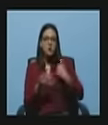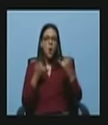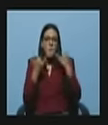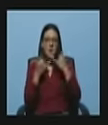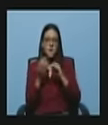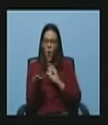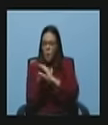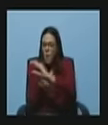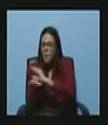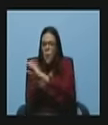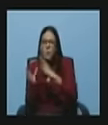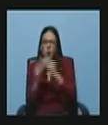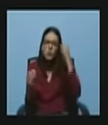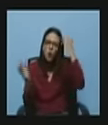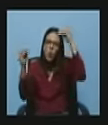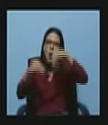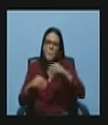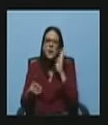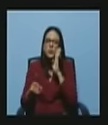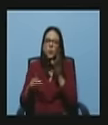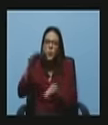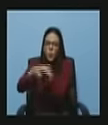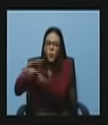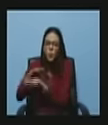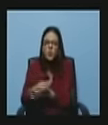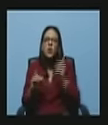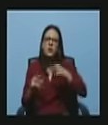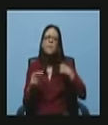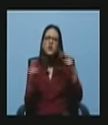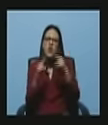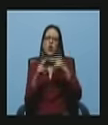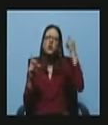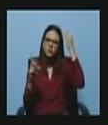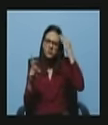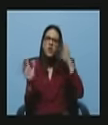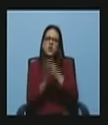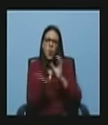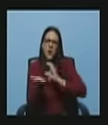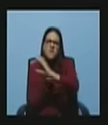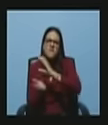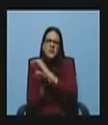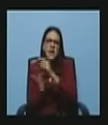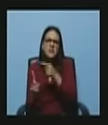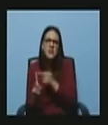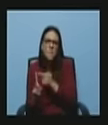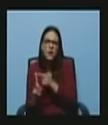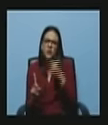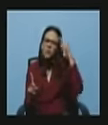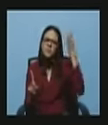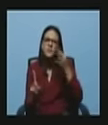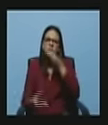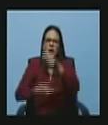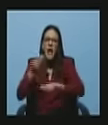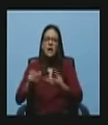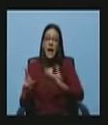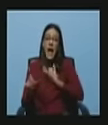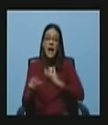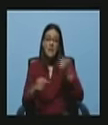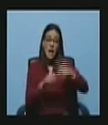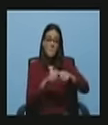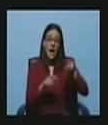operación. También tengo conocimiento del financiamiento que hizo la alcaldía de